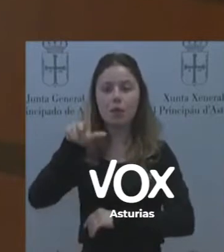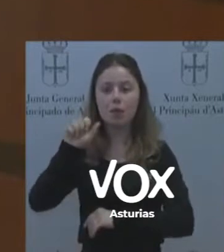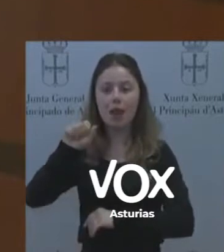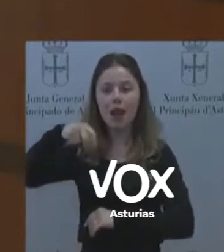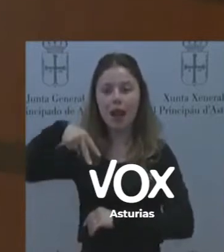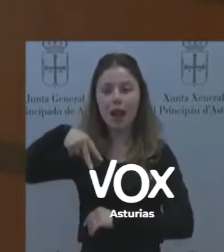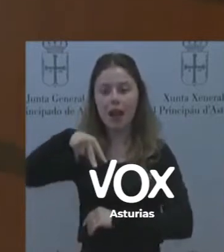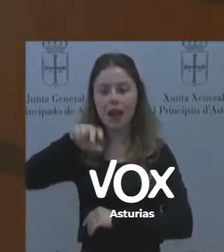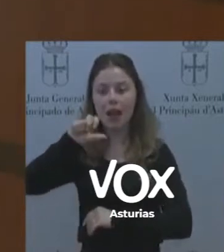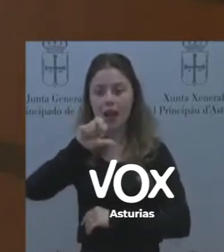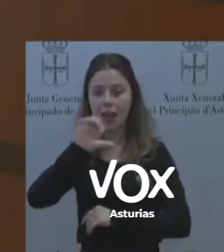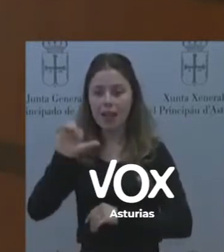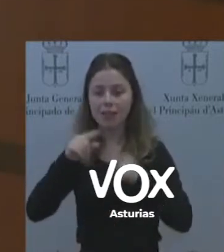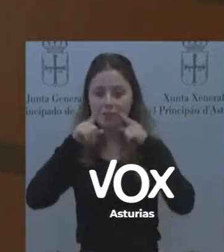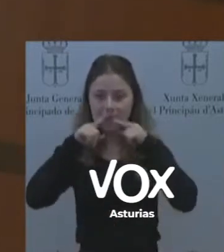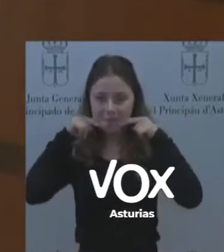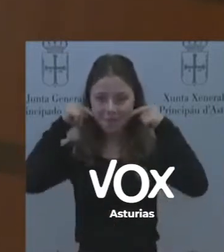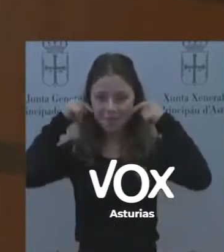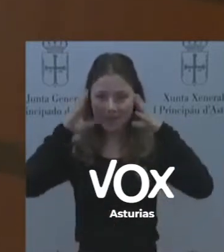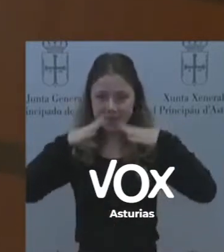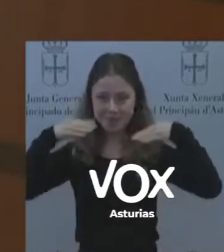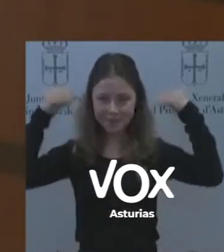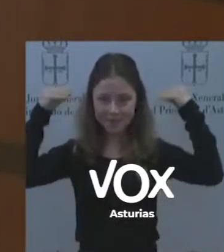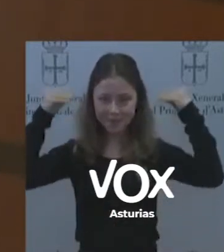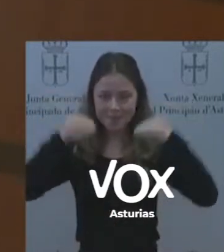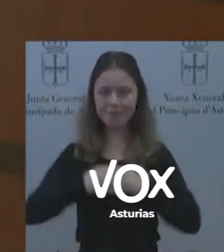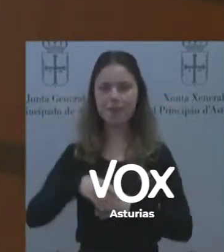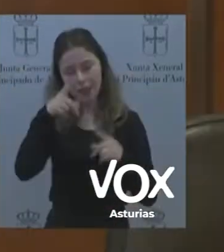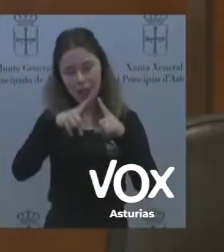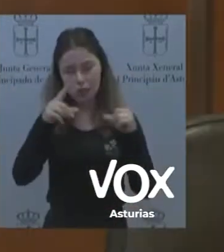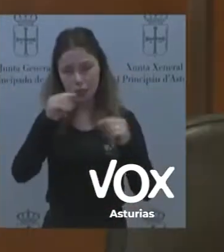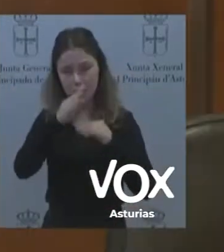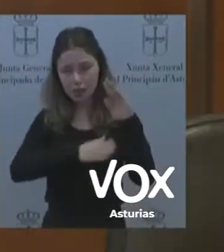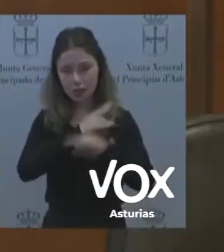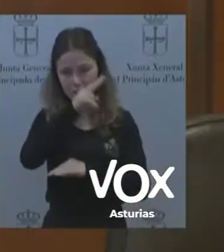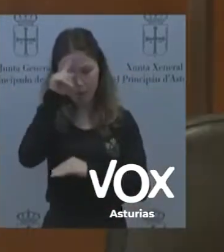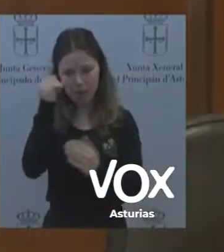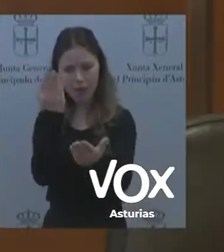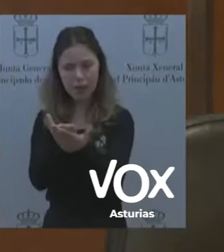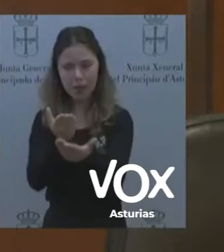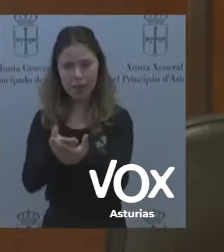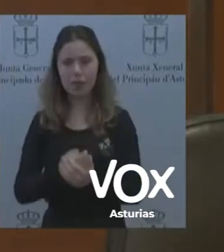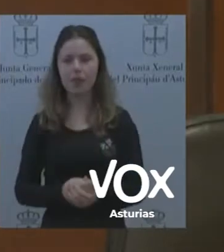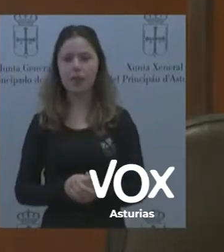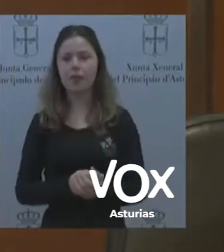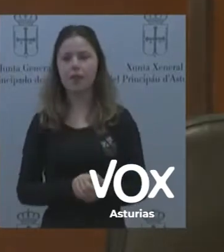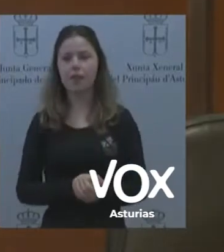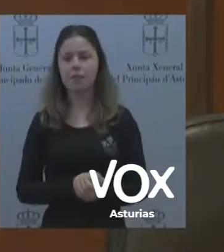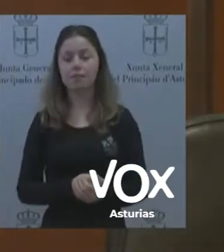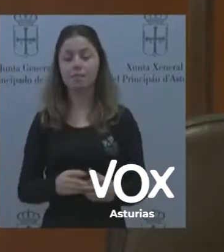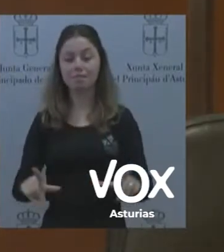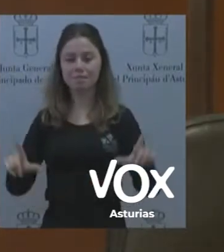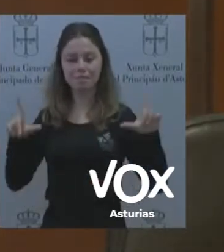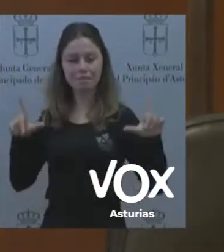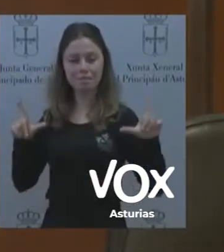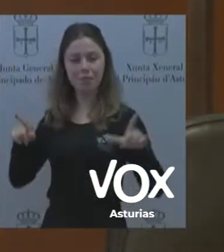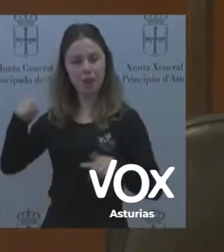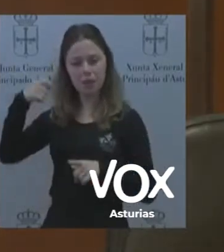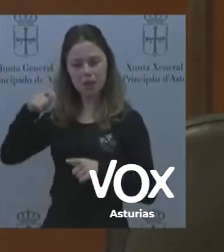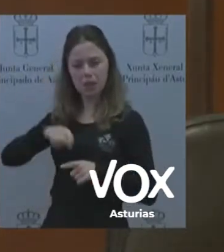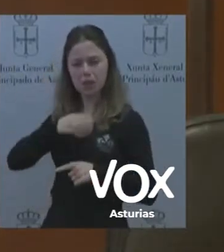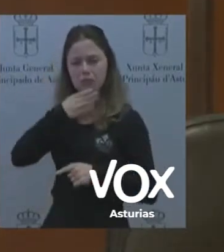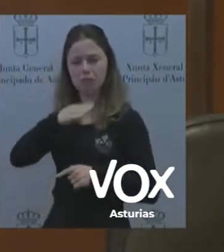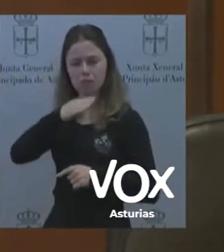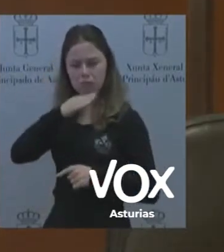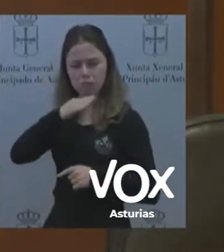del presidente indignado que va a reclamar los intereses de Asturias a Madrid, el presidente indignado que va a exigir a la ministra Maroto